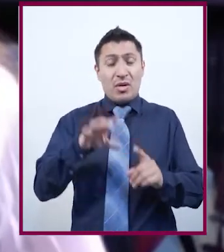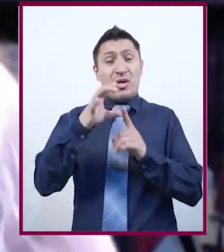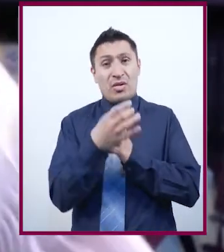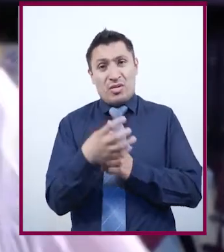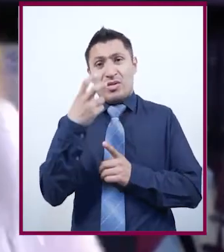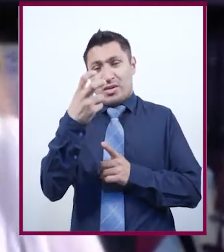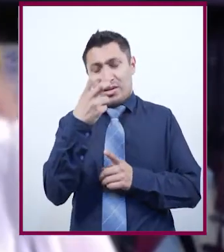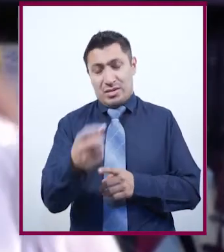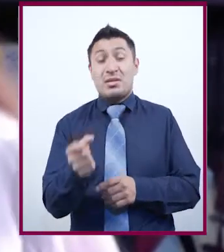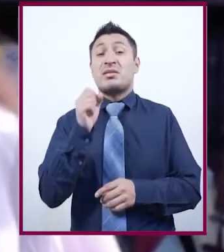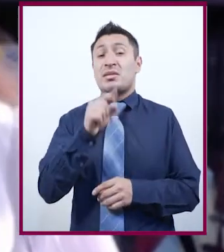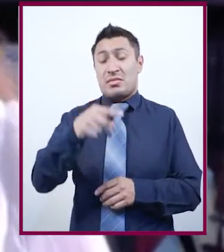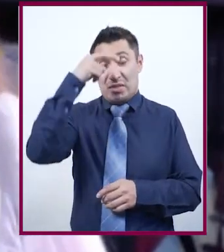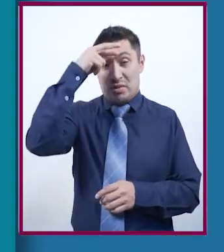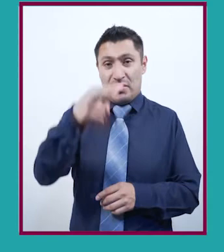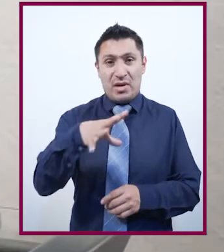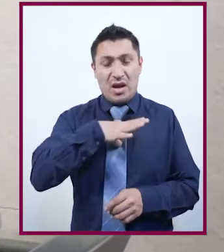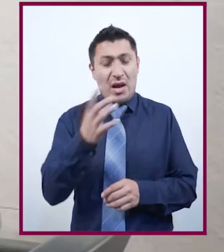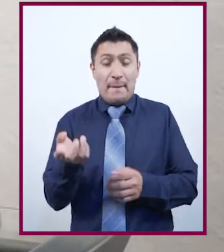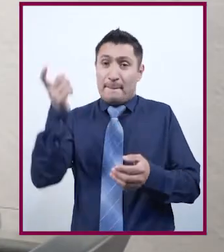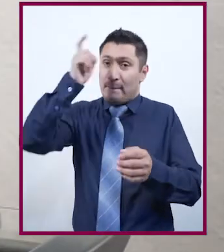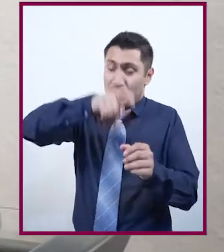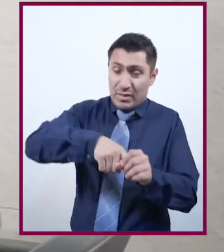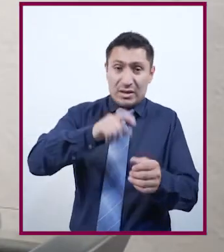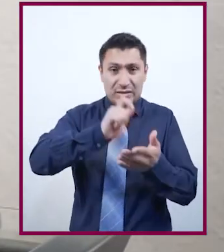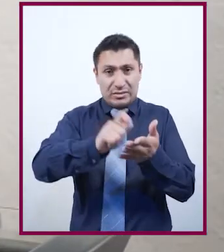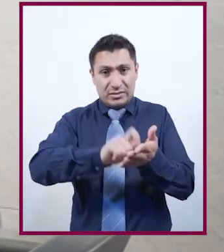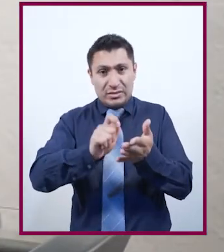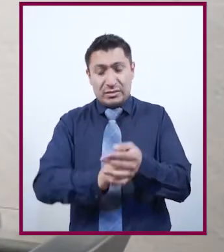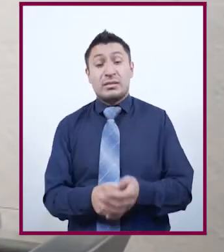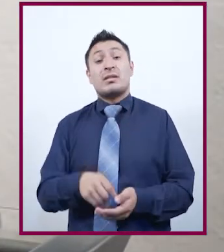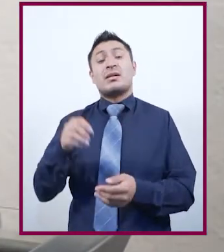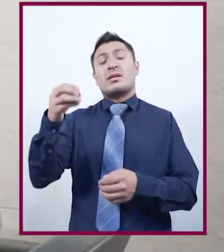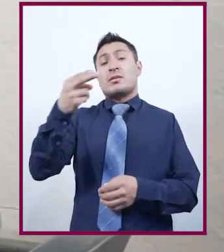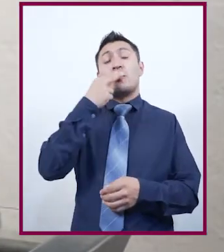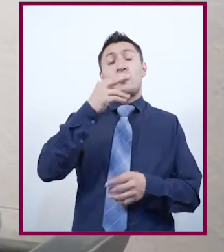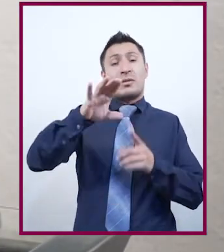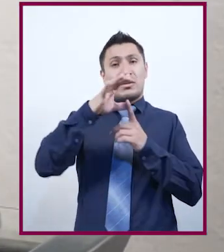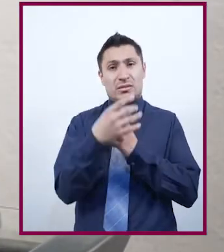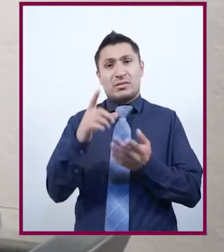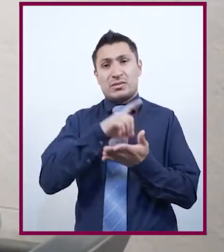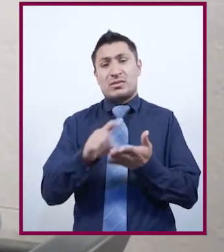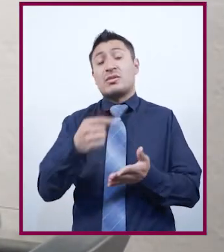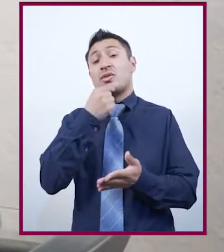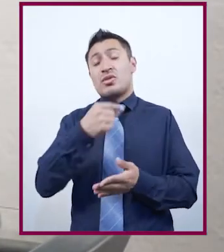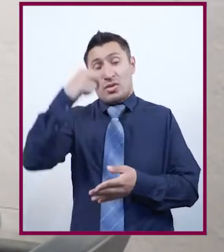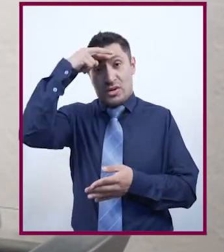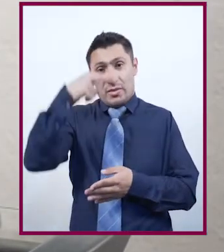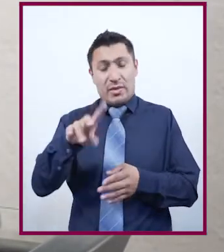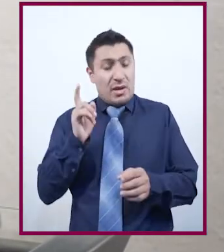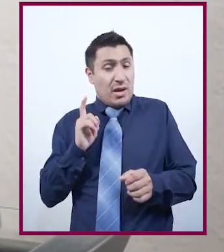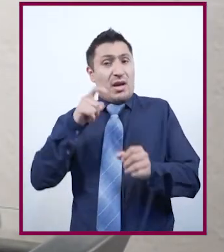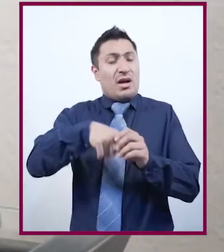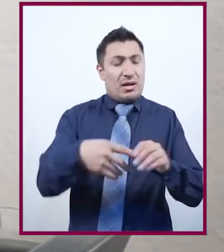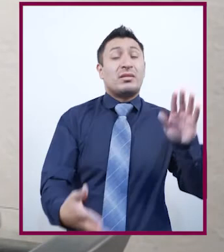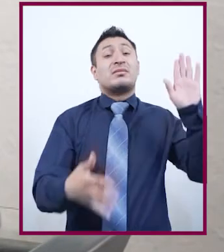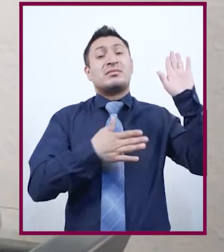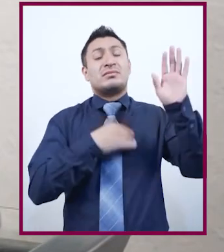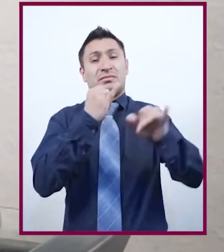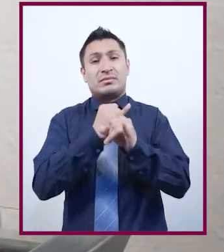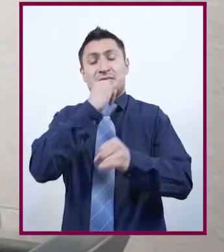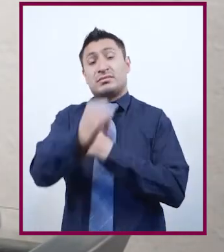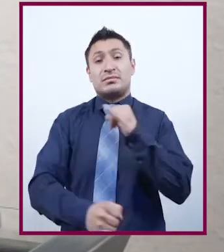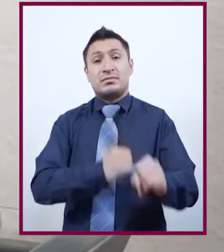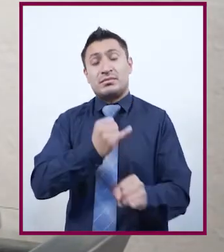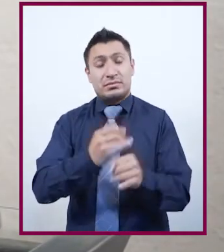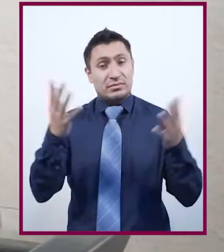facultativos, México los ha suscrito. Al adoptar la Convención de los Derechos del Niño, México se sumó al compromiso internacional de hacer